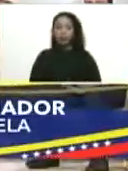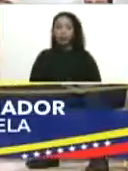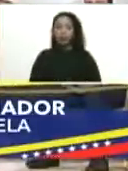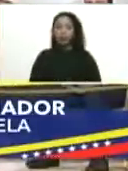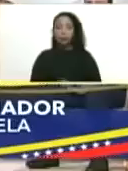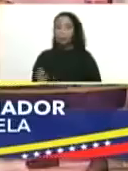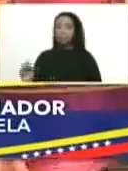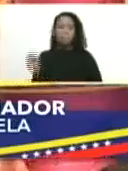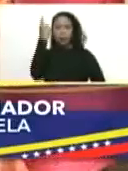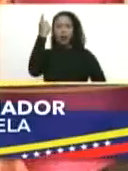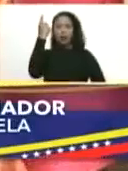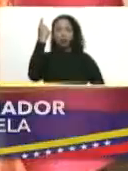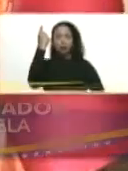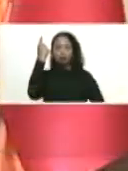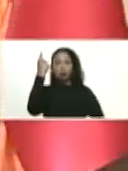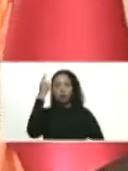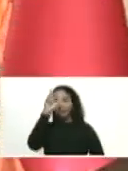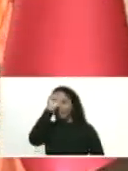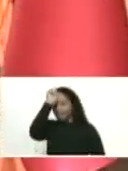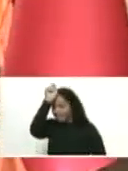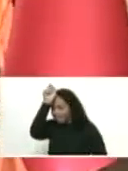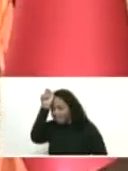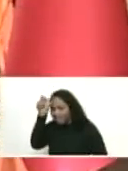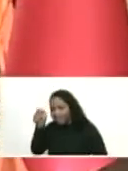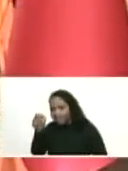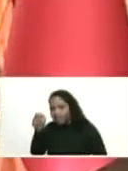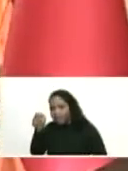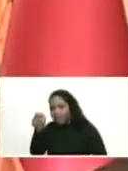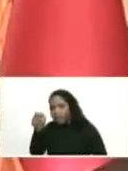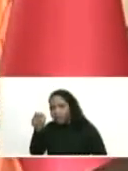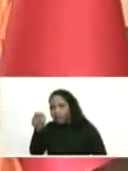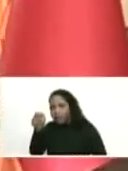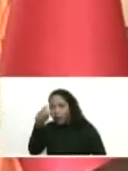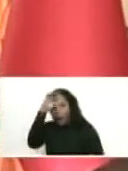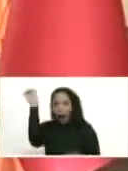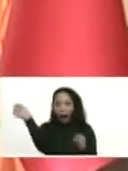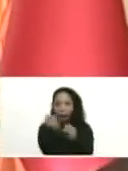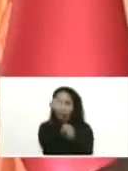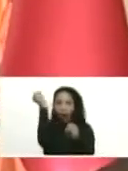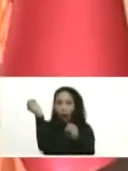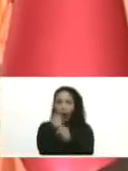Primero, el reconocimiento al trabajo,